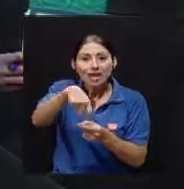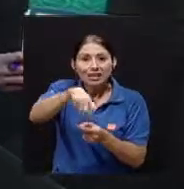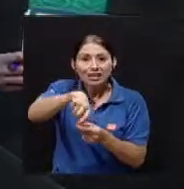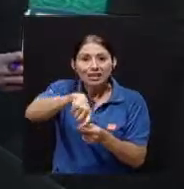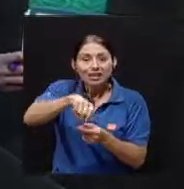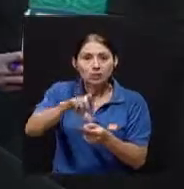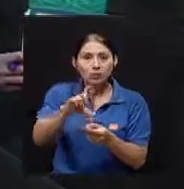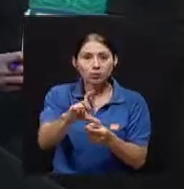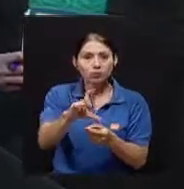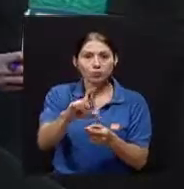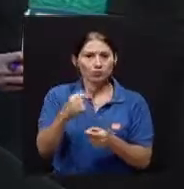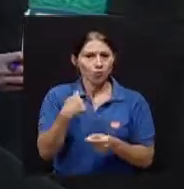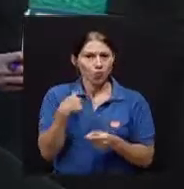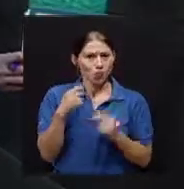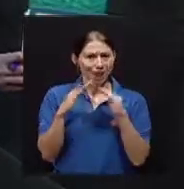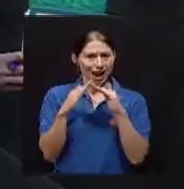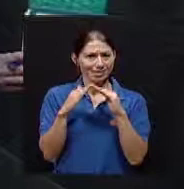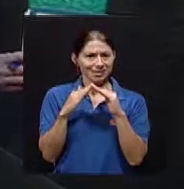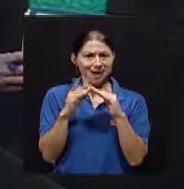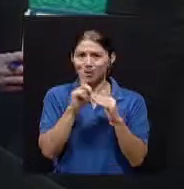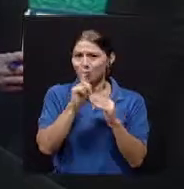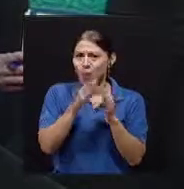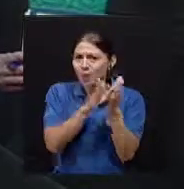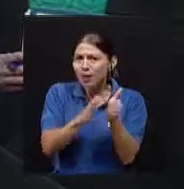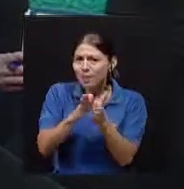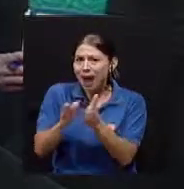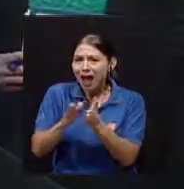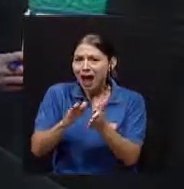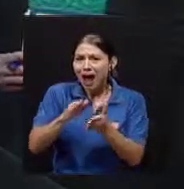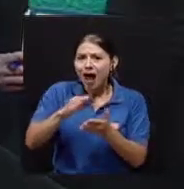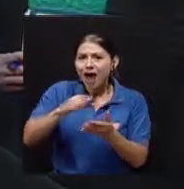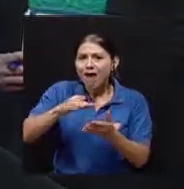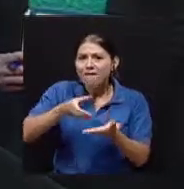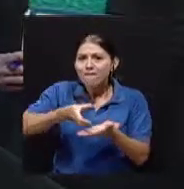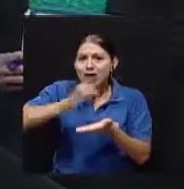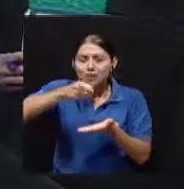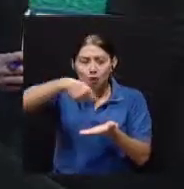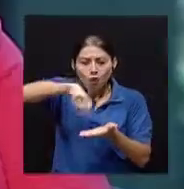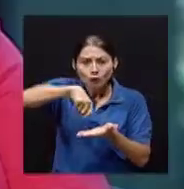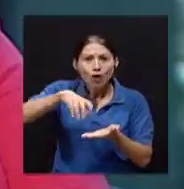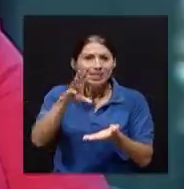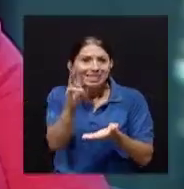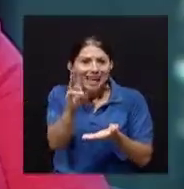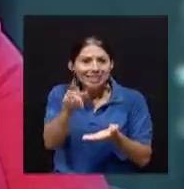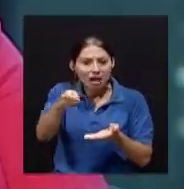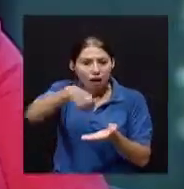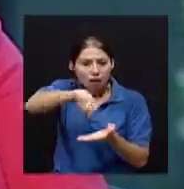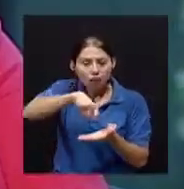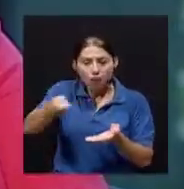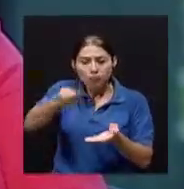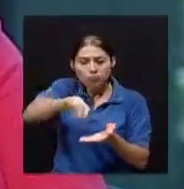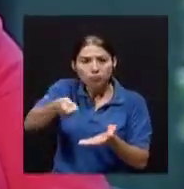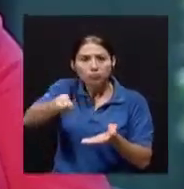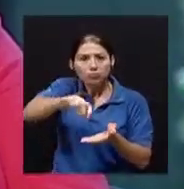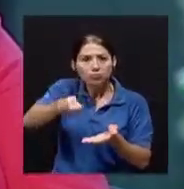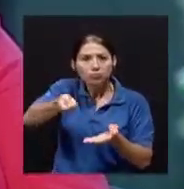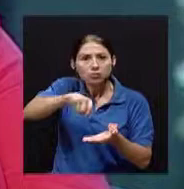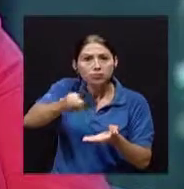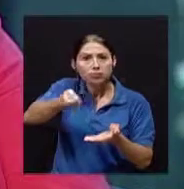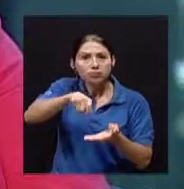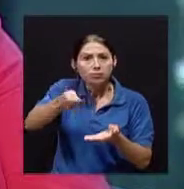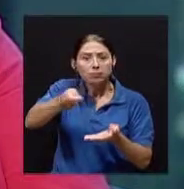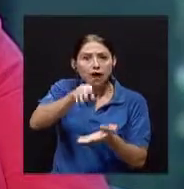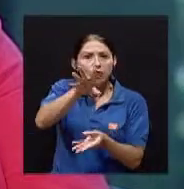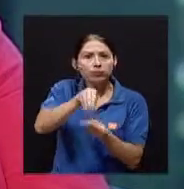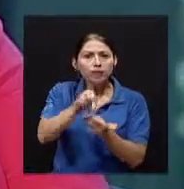se prepara un fresquito de mora o un fresquito de naranja con 6 cucharadas, no, ¿verdad?, de azúcar. Pero inclusive hay bebidas,